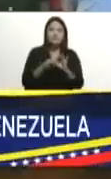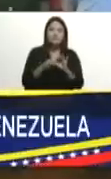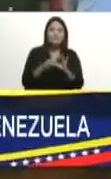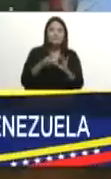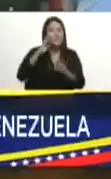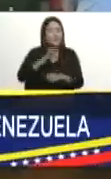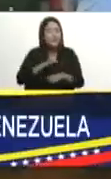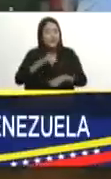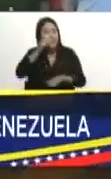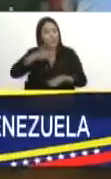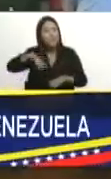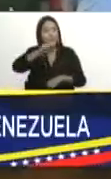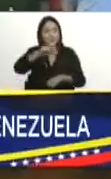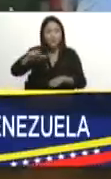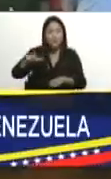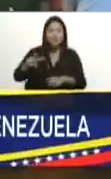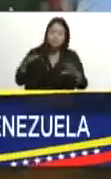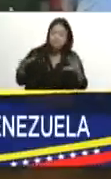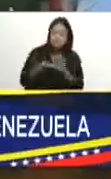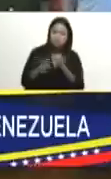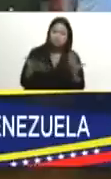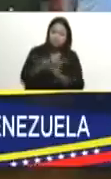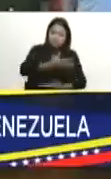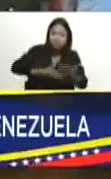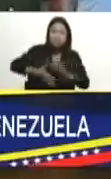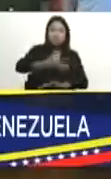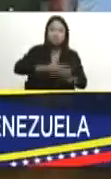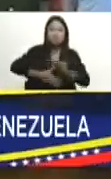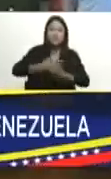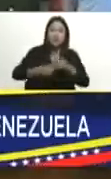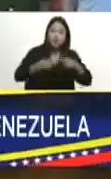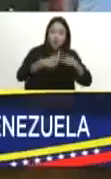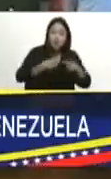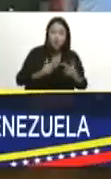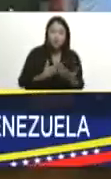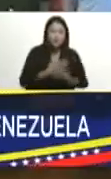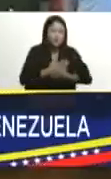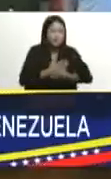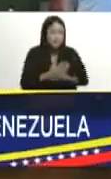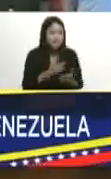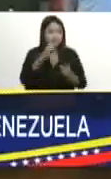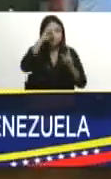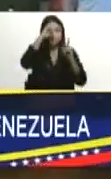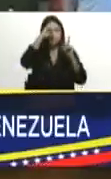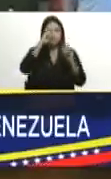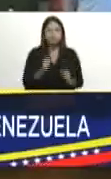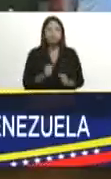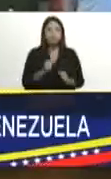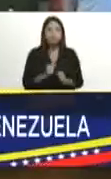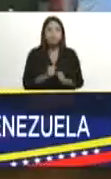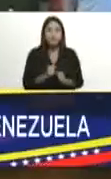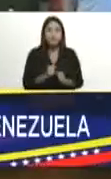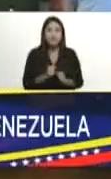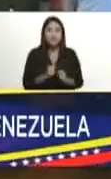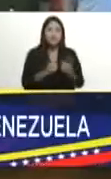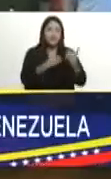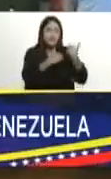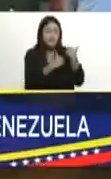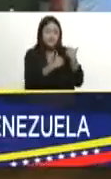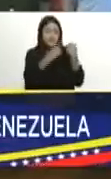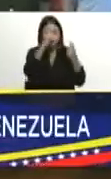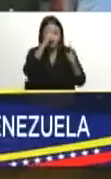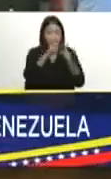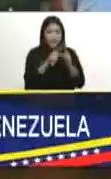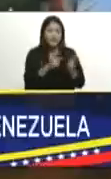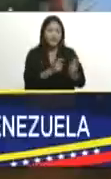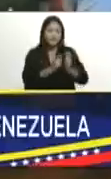llevando a cabo cada día con más fuerza, dedicación y profesionalismo las importantes misiones que nos